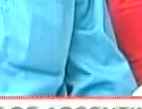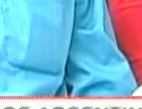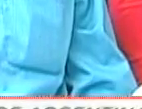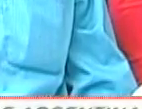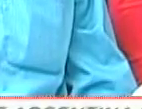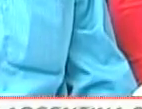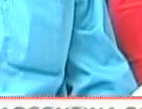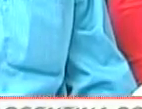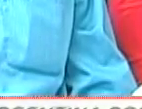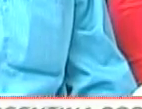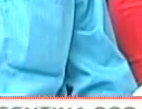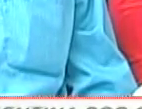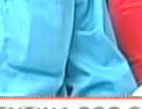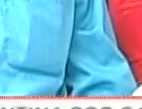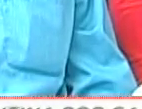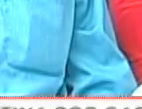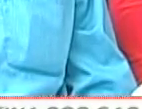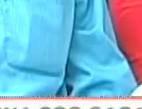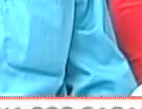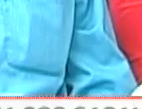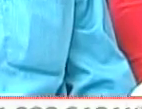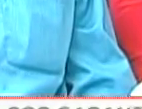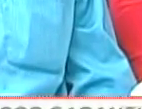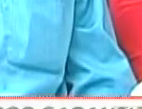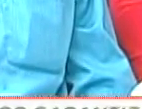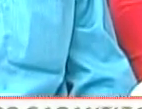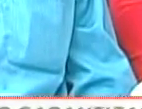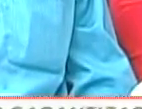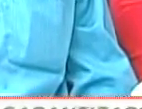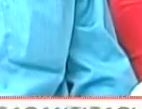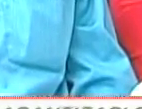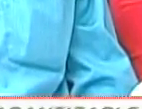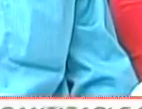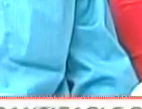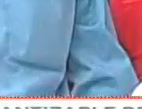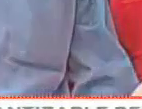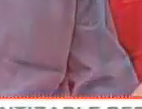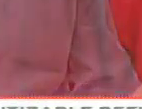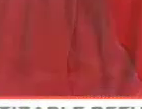Estados Unidos ni Canadá. Parecidos todos nosotros somos.